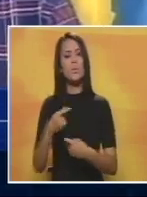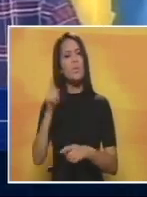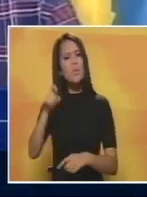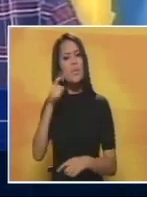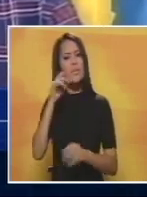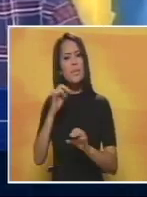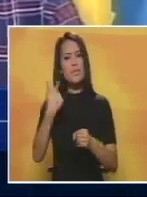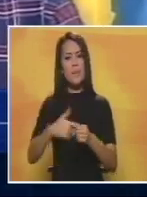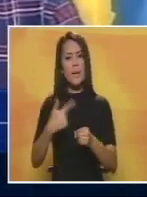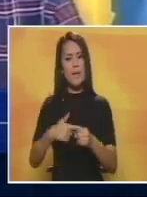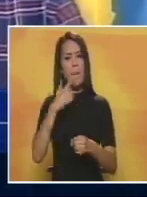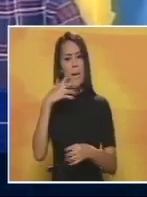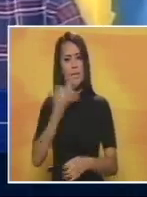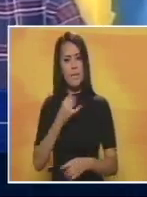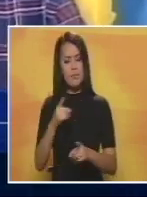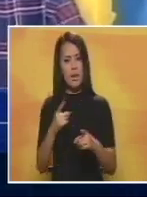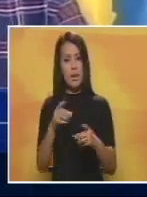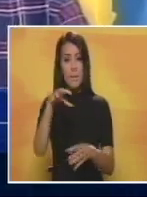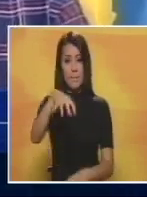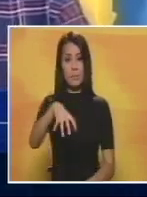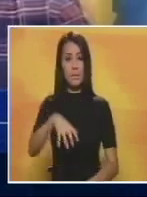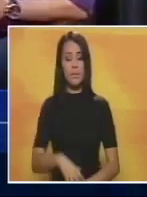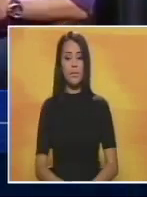necesita de gasolina en este estado.